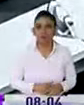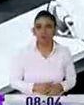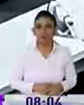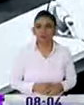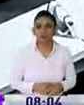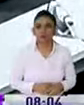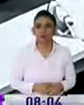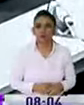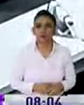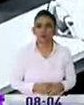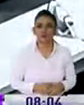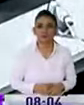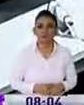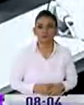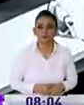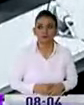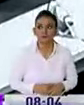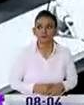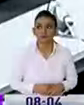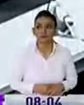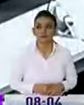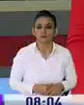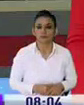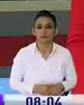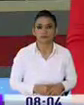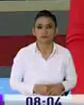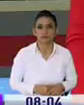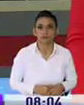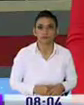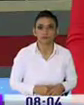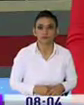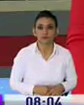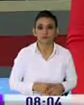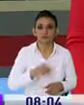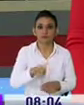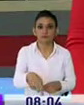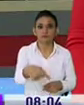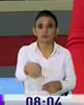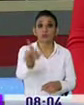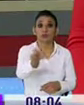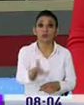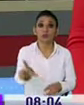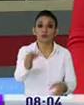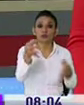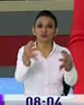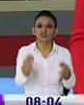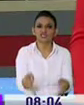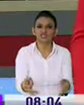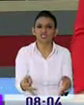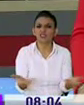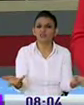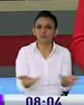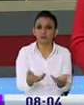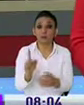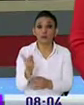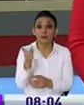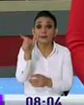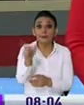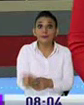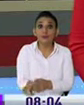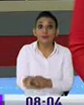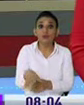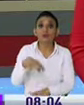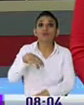En Quito informó Iván Casamen. Y el próximo lunes se definirá la situación legal de la única persona que